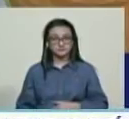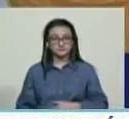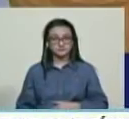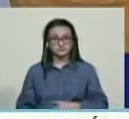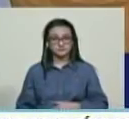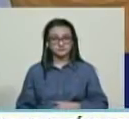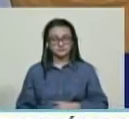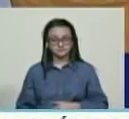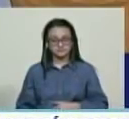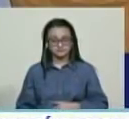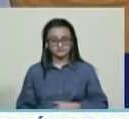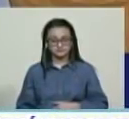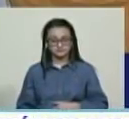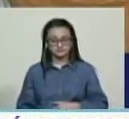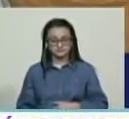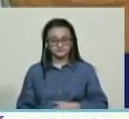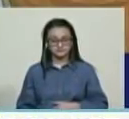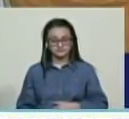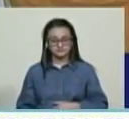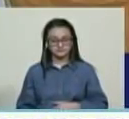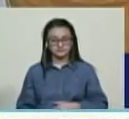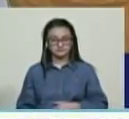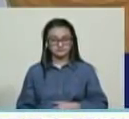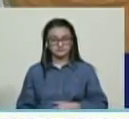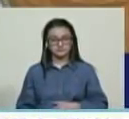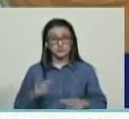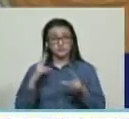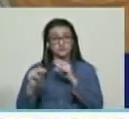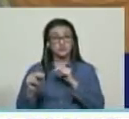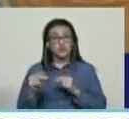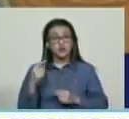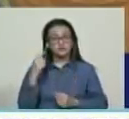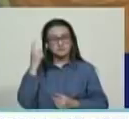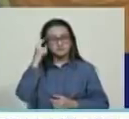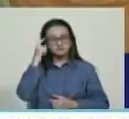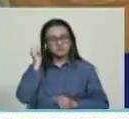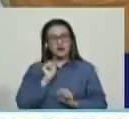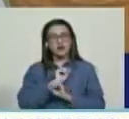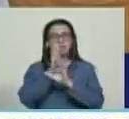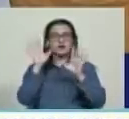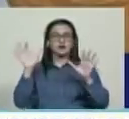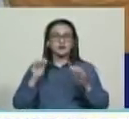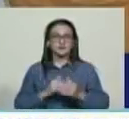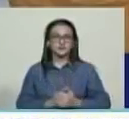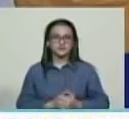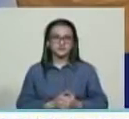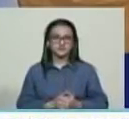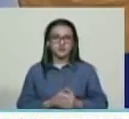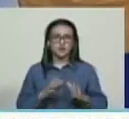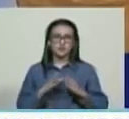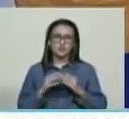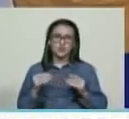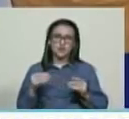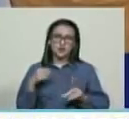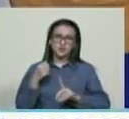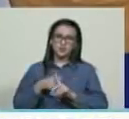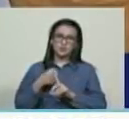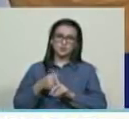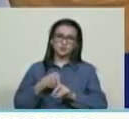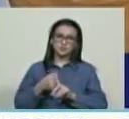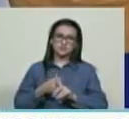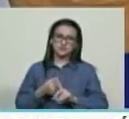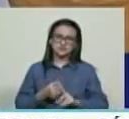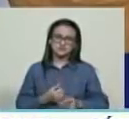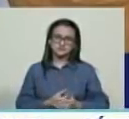Pero cuando se marchó con la mente muy clara que todas las luchas que él había